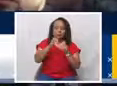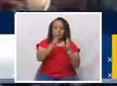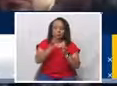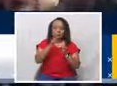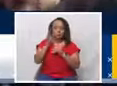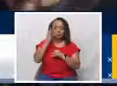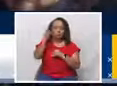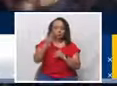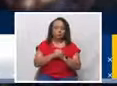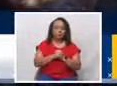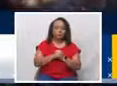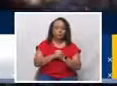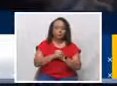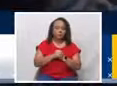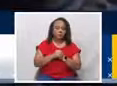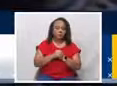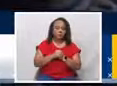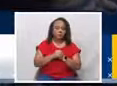viene.